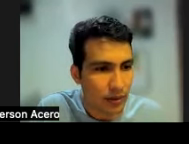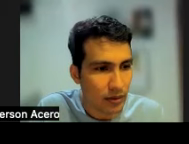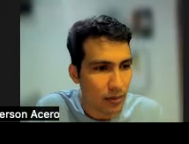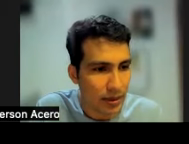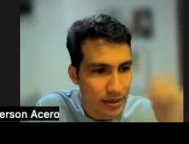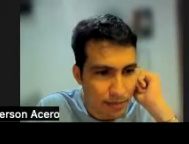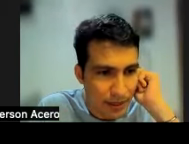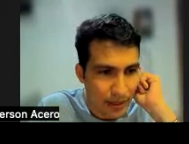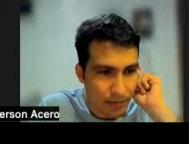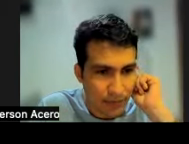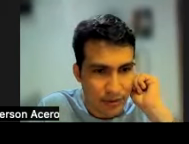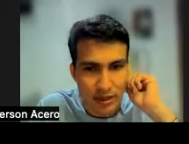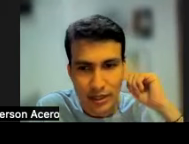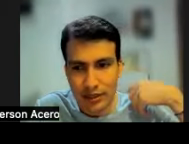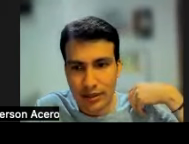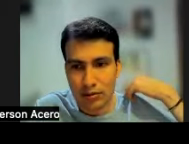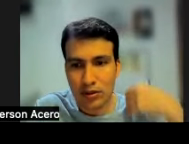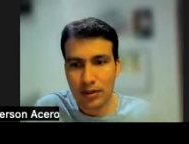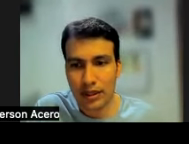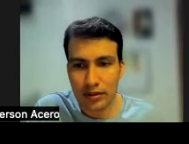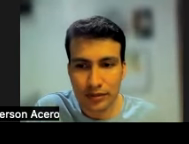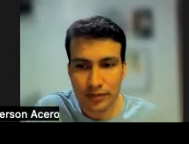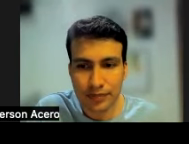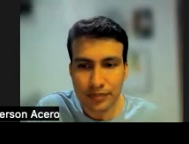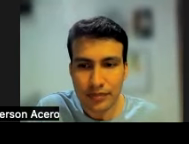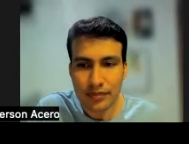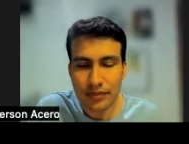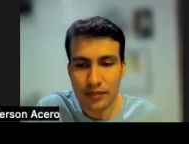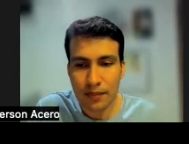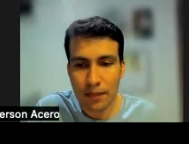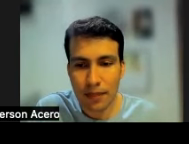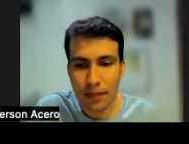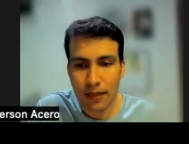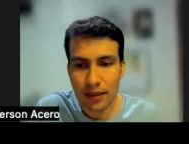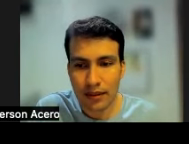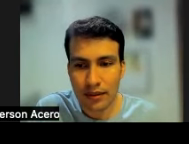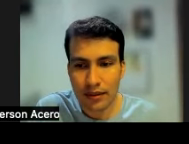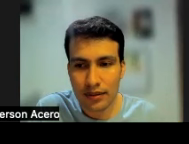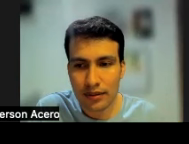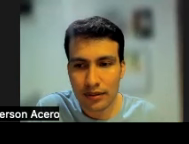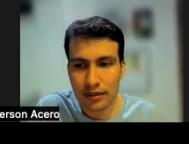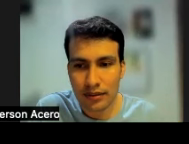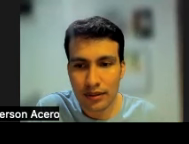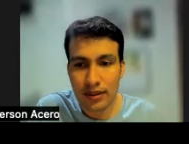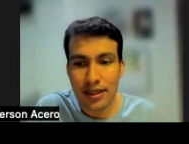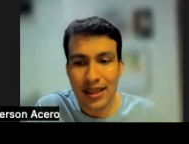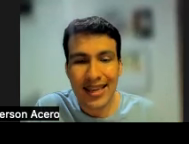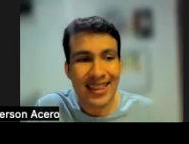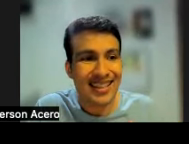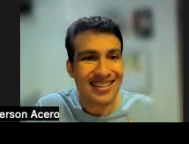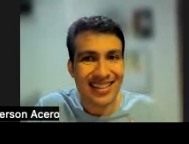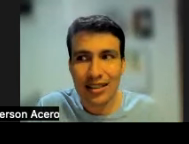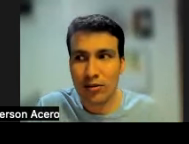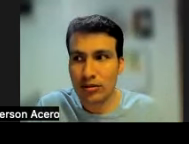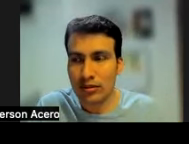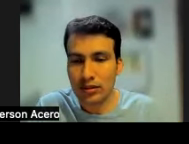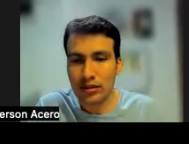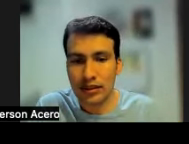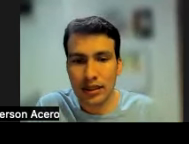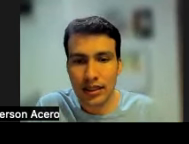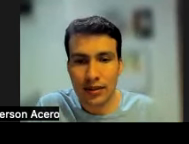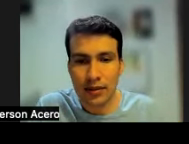consultar nuestros principales profesionales de salud de gobierno, health professionals, I have decided to take several strong he decidido,